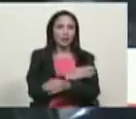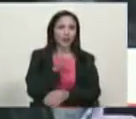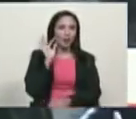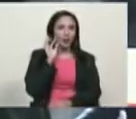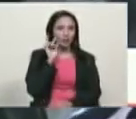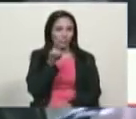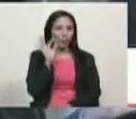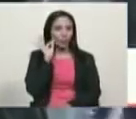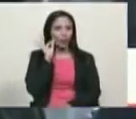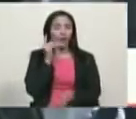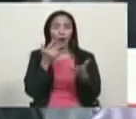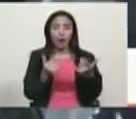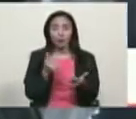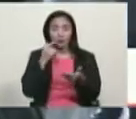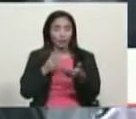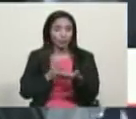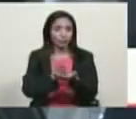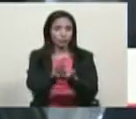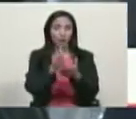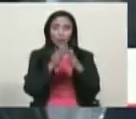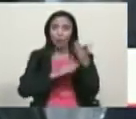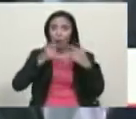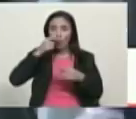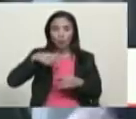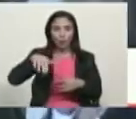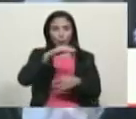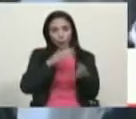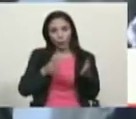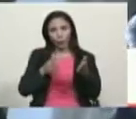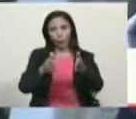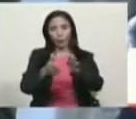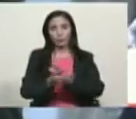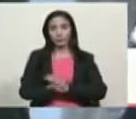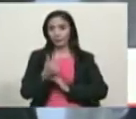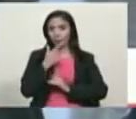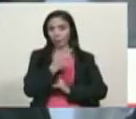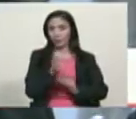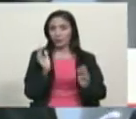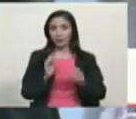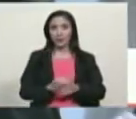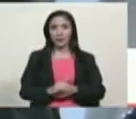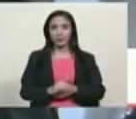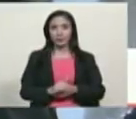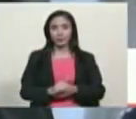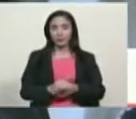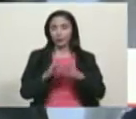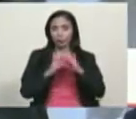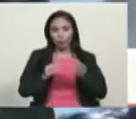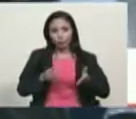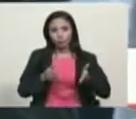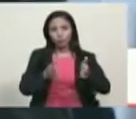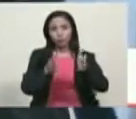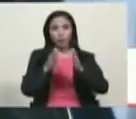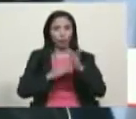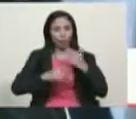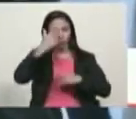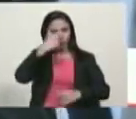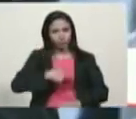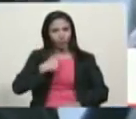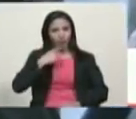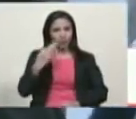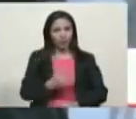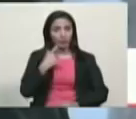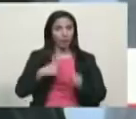está jugando el destino de toda la región y, como usted dijo y ella, el destino de todas las causas dignas de